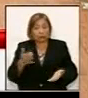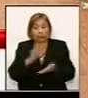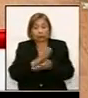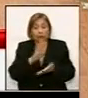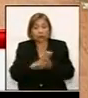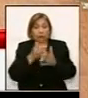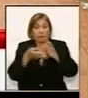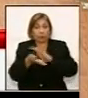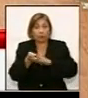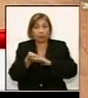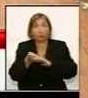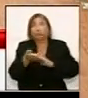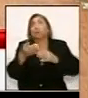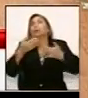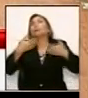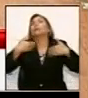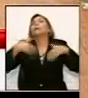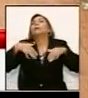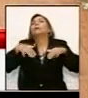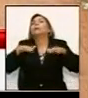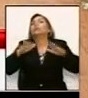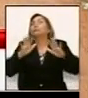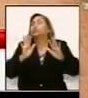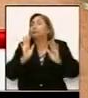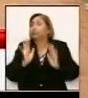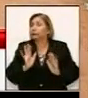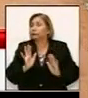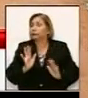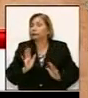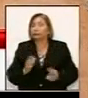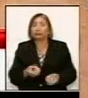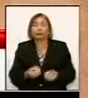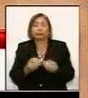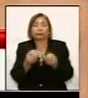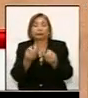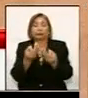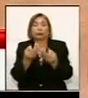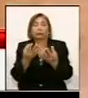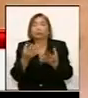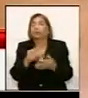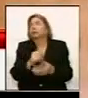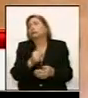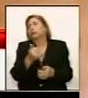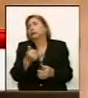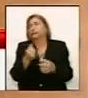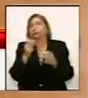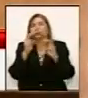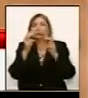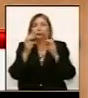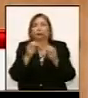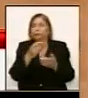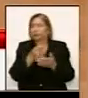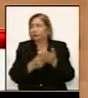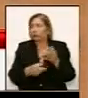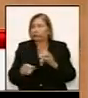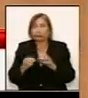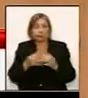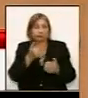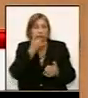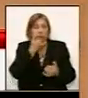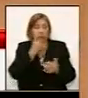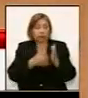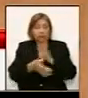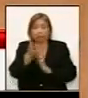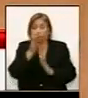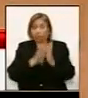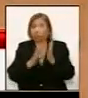documentos. Ahora, de que podría no caber en cuanto al prevaricato es otro tema, pero que ha habido la comisión del delito de falsificación